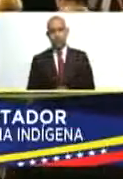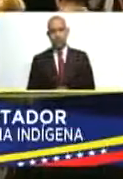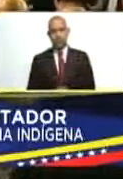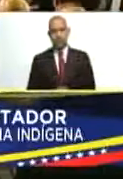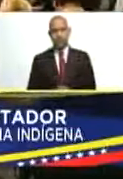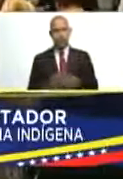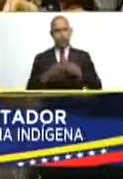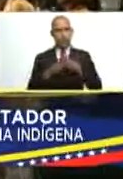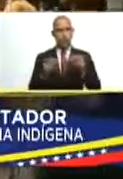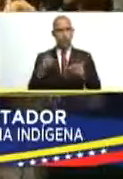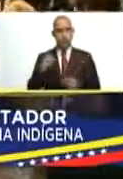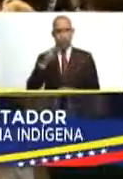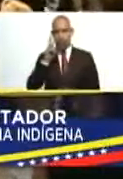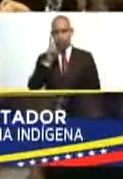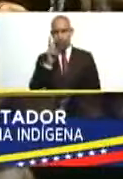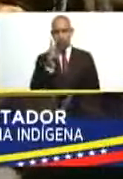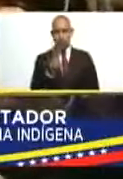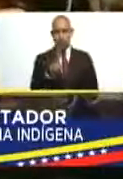todo eso yo lo vi,